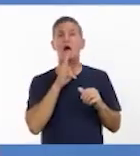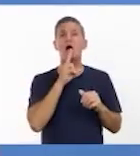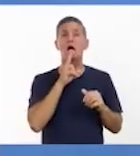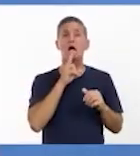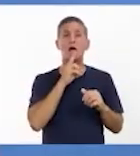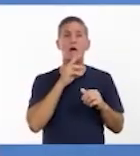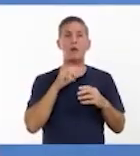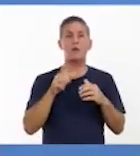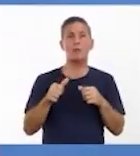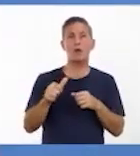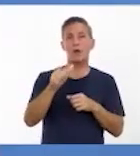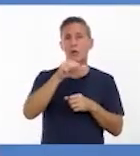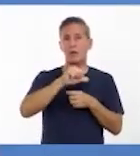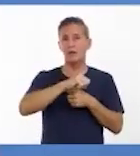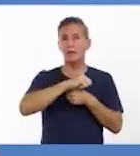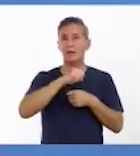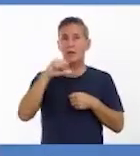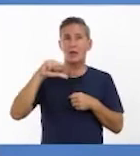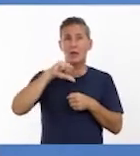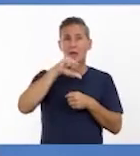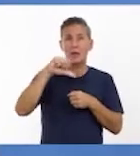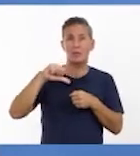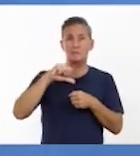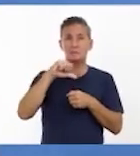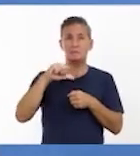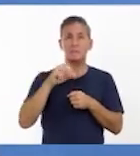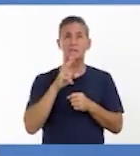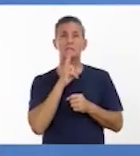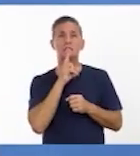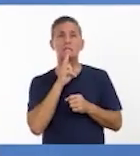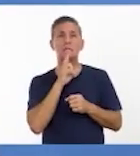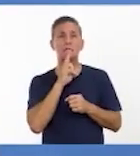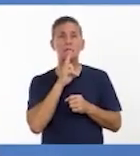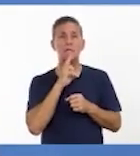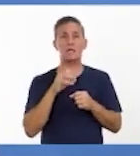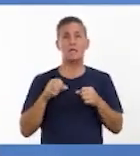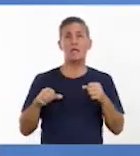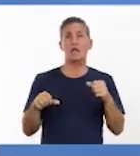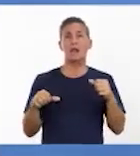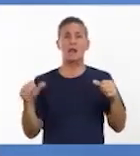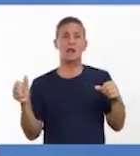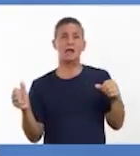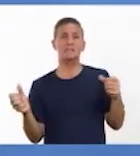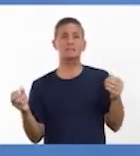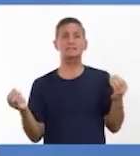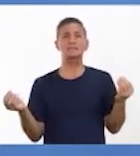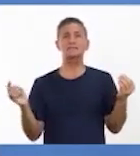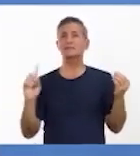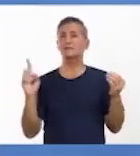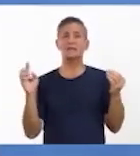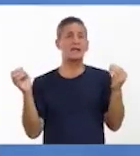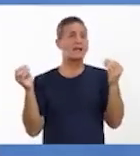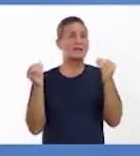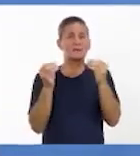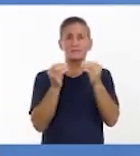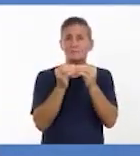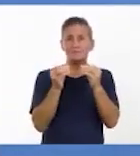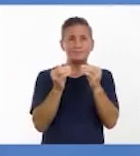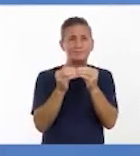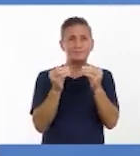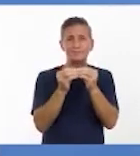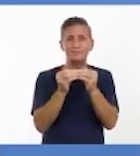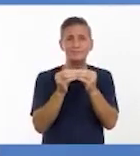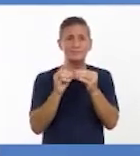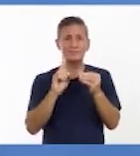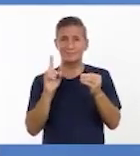y agua, aceite y agua. Las disoluciones son aquellos sistemas dispersos en los que